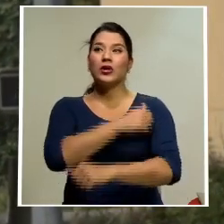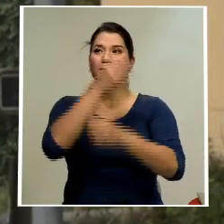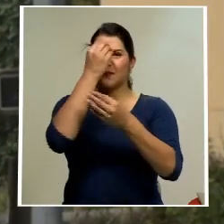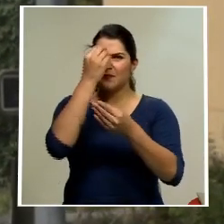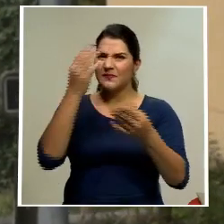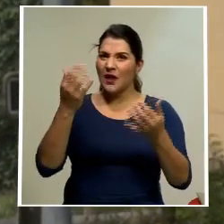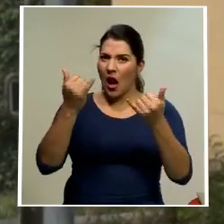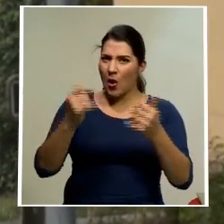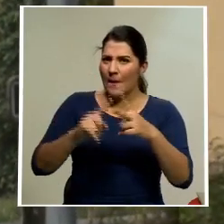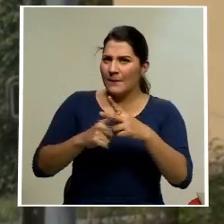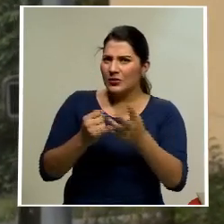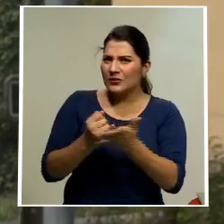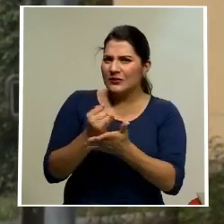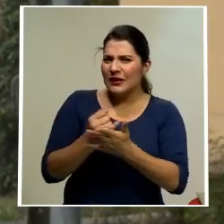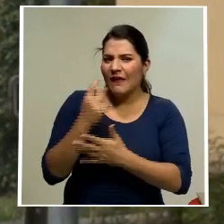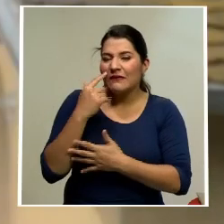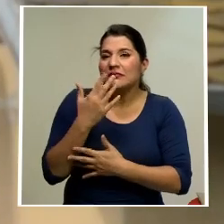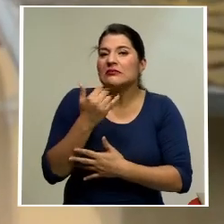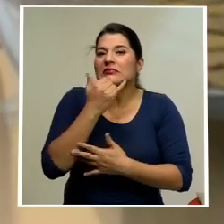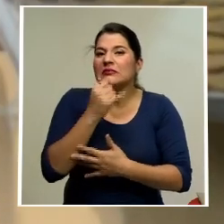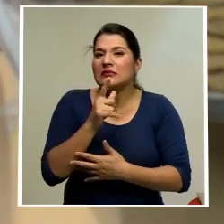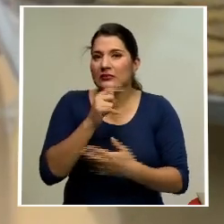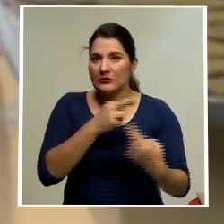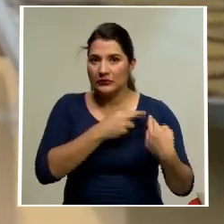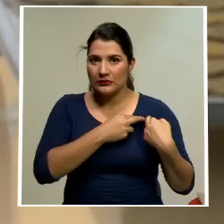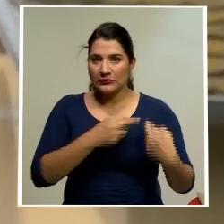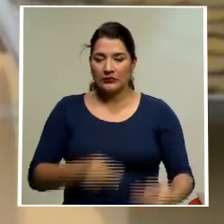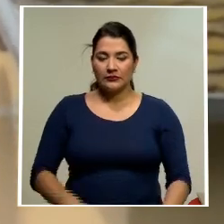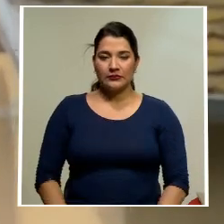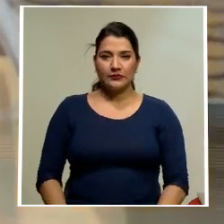una investigación sobre las causas del accidente.